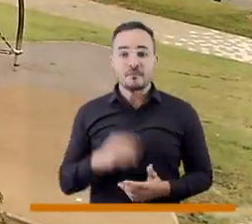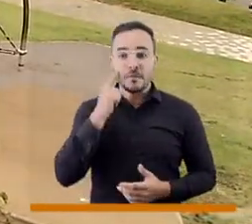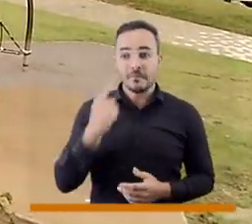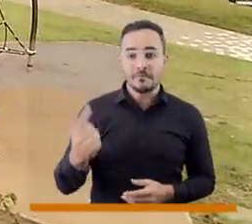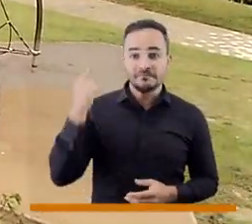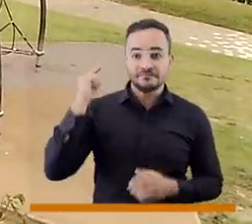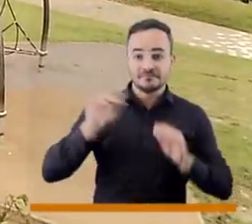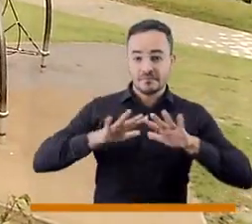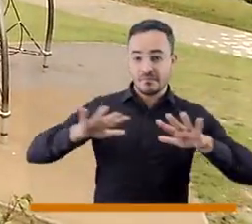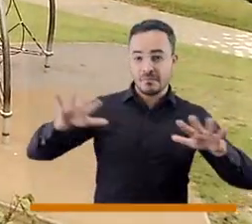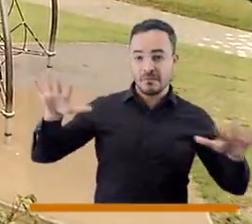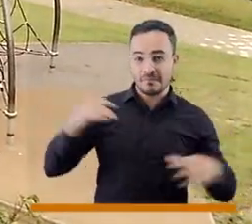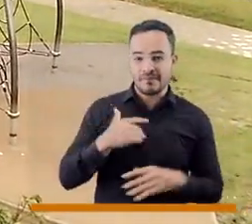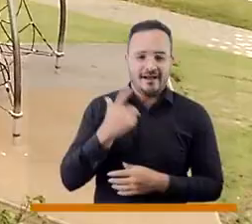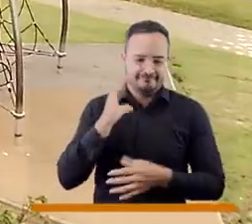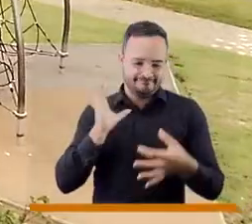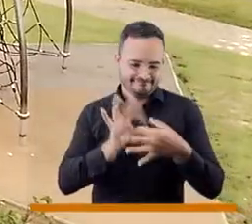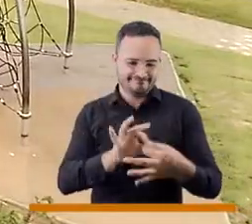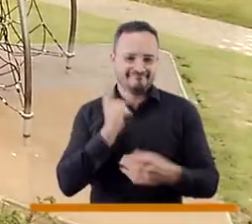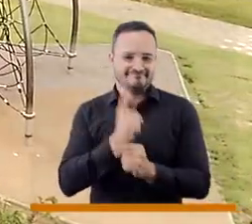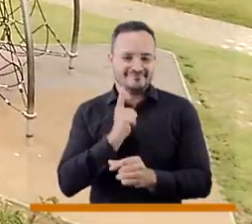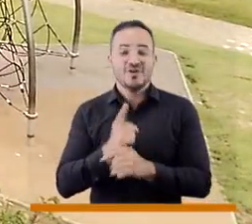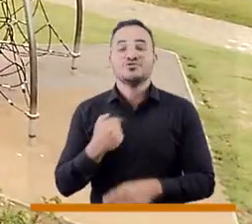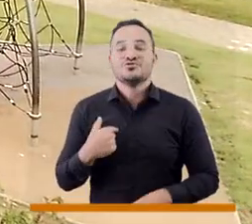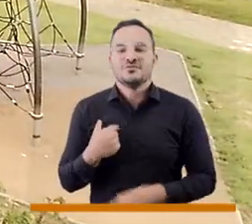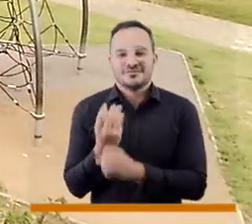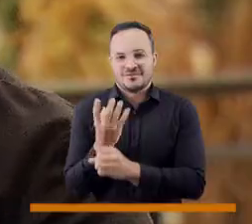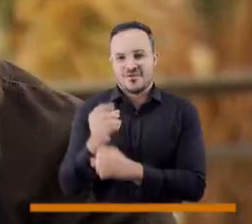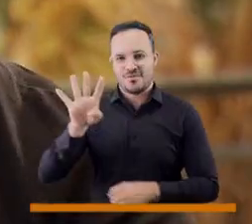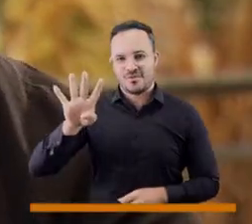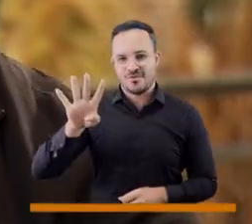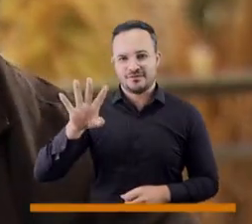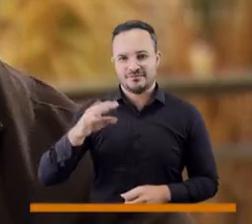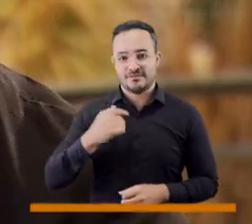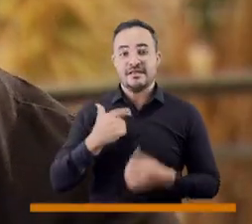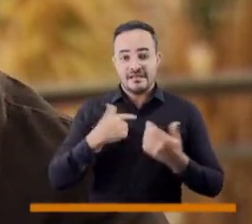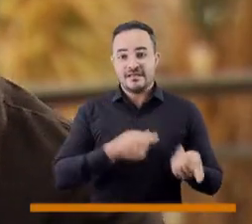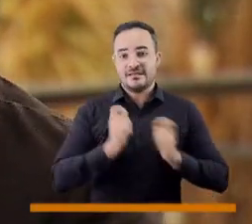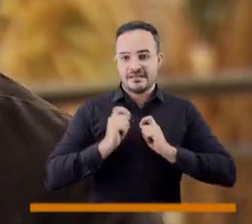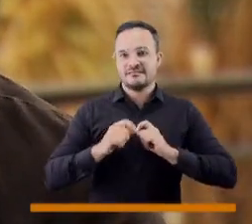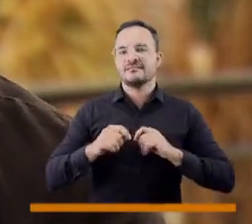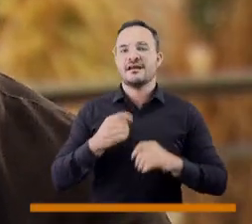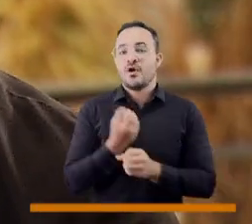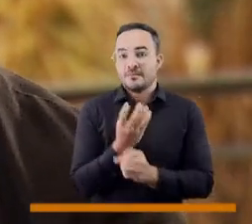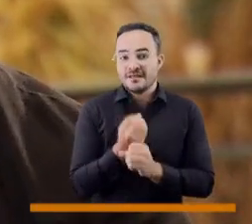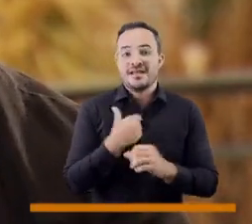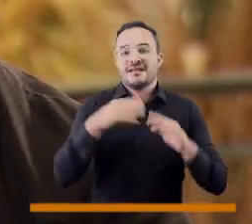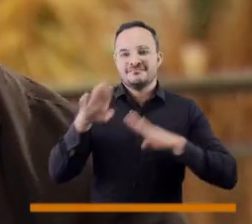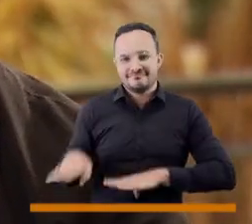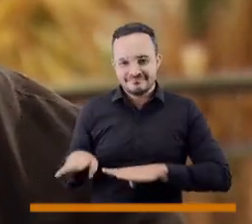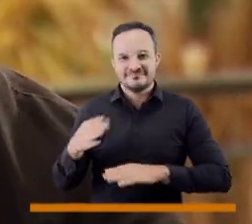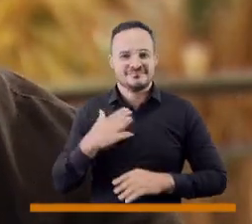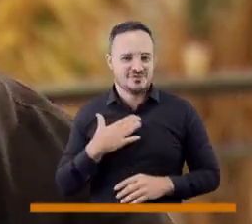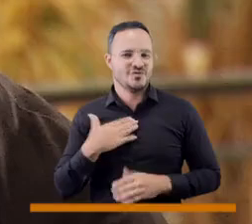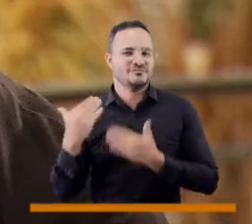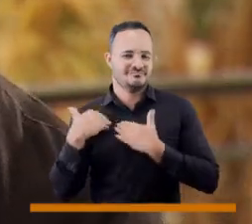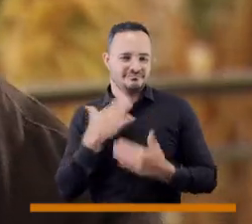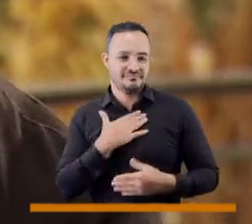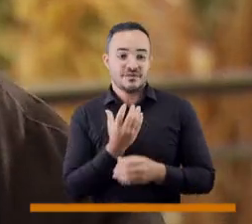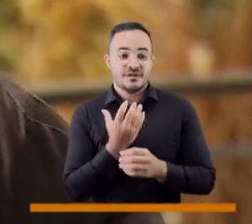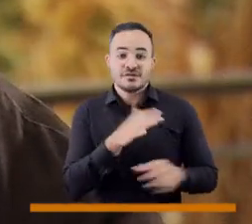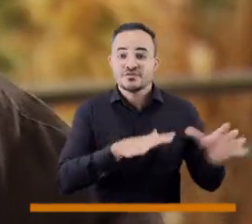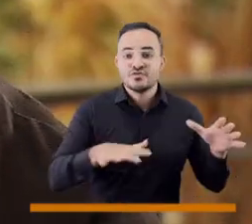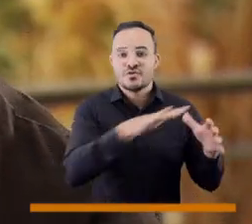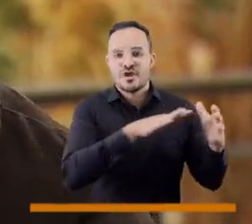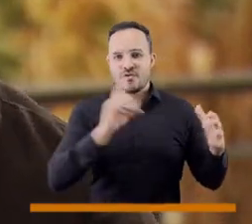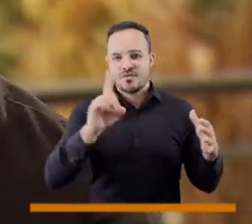de la postal que tenemos atrás, yo hago parte de la Comuna 4 y represento en estos momentos ante el Comité la Zona 1, es decir,